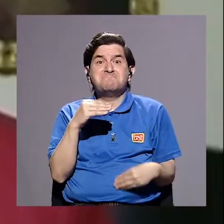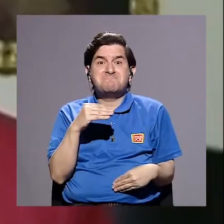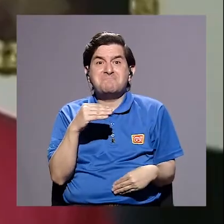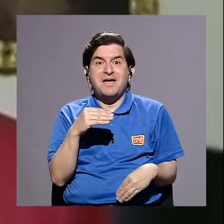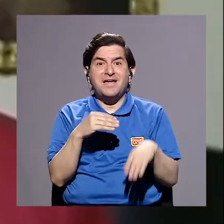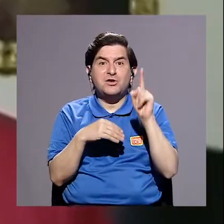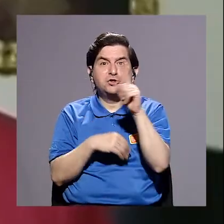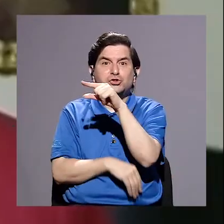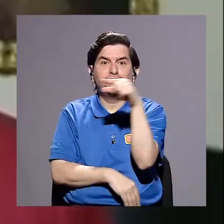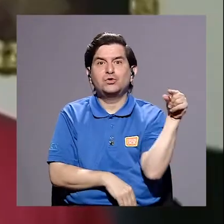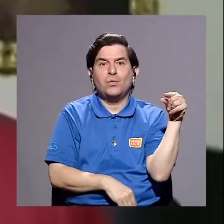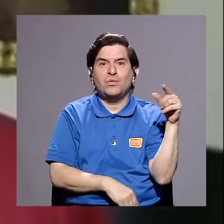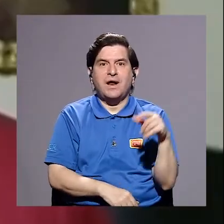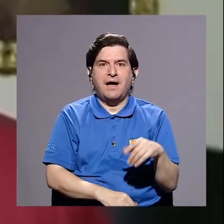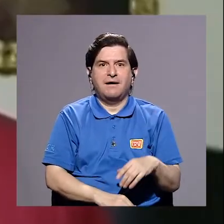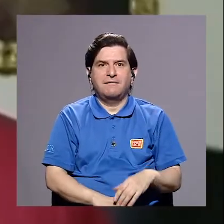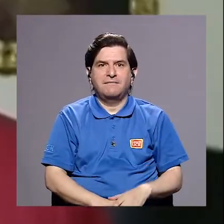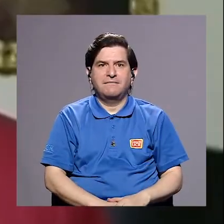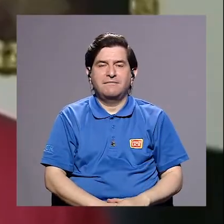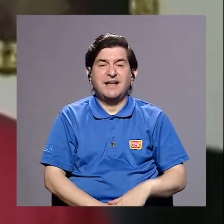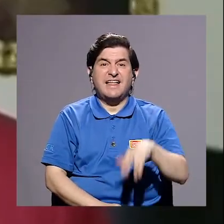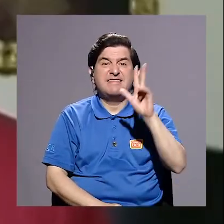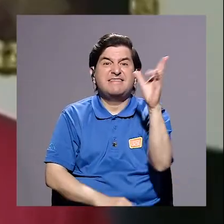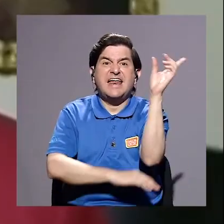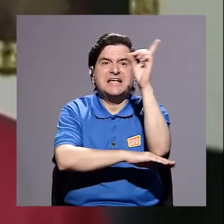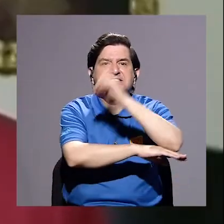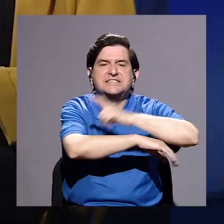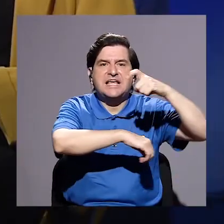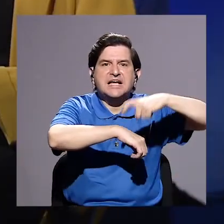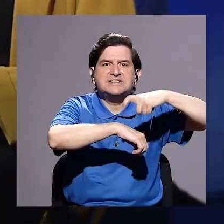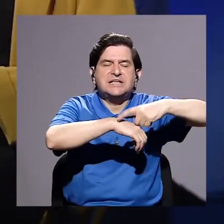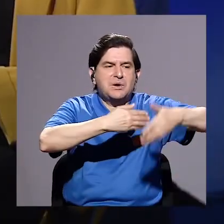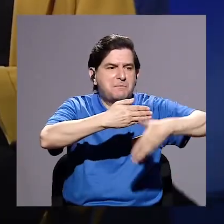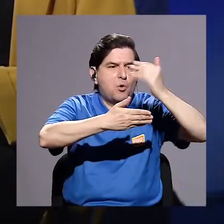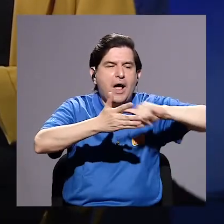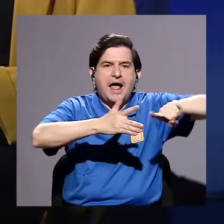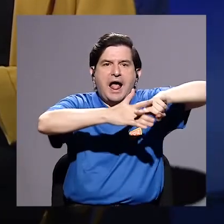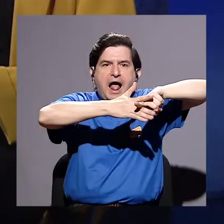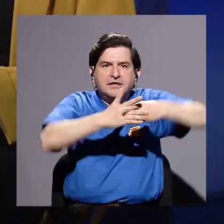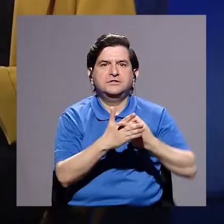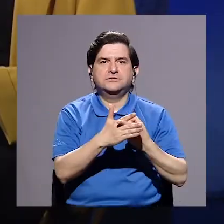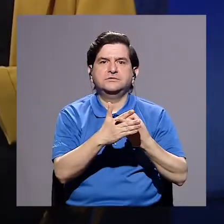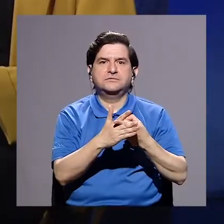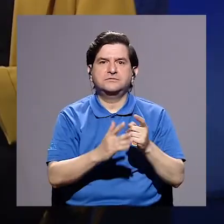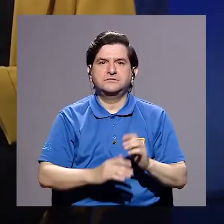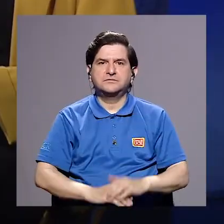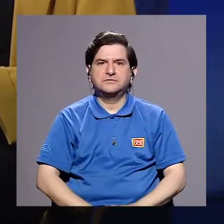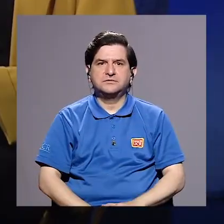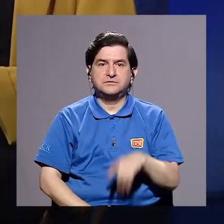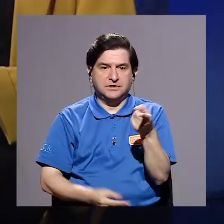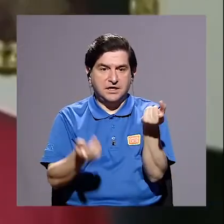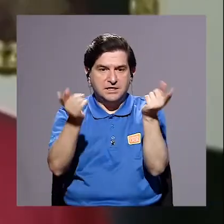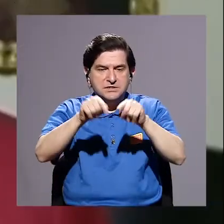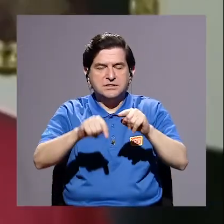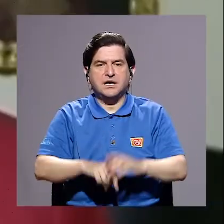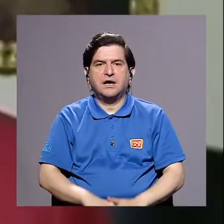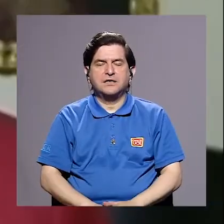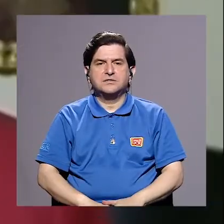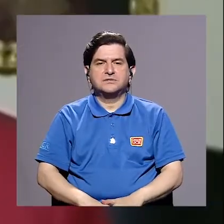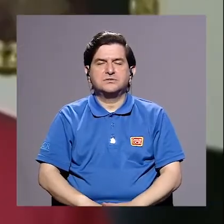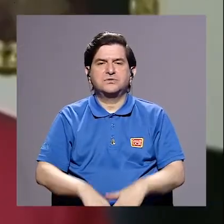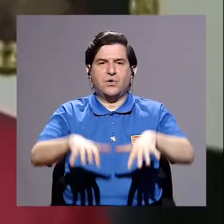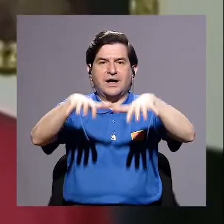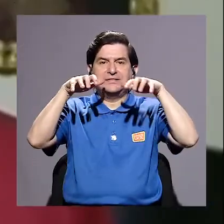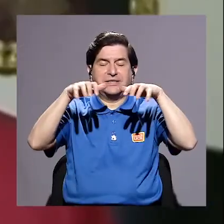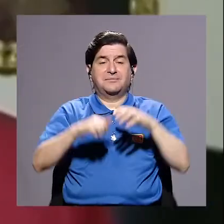menos de una semana, me lo estaban dando con 3 días de tiempo antes de que comenzara la